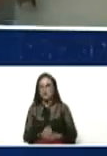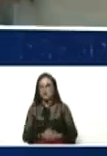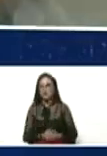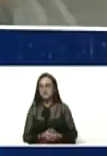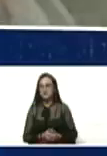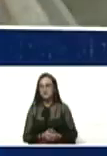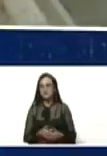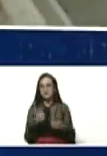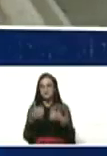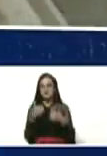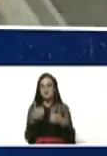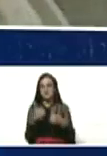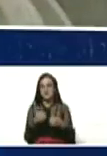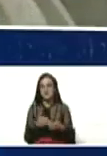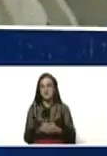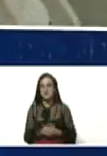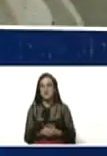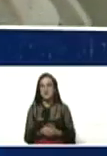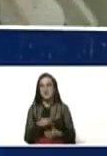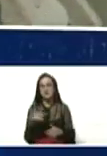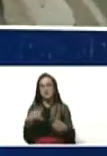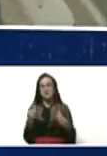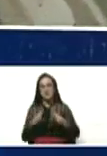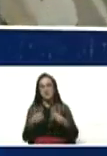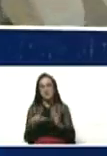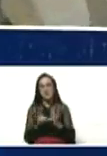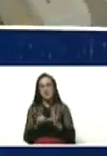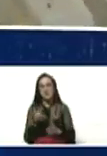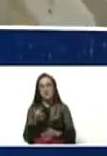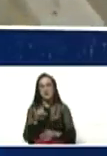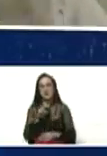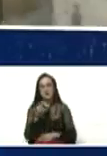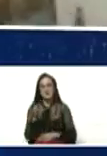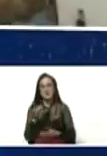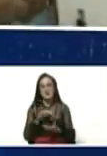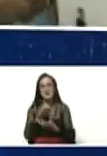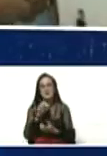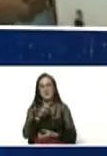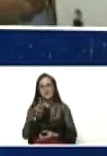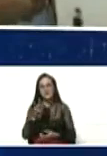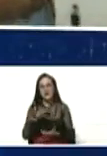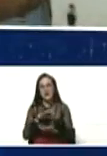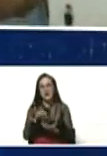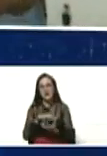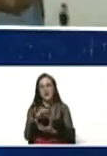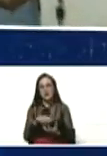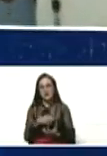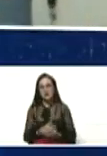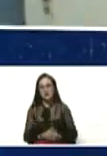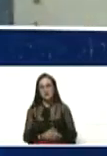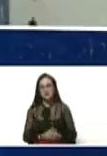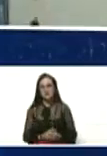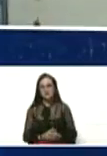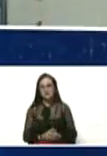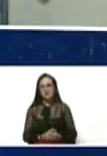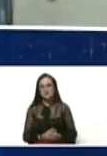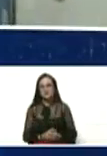bien, señor presidente. Orly, ¿tú vives dónde? Aquí en el bloque 24 y 25. 24 y 25. Uh-huh. Yo venía con un gran amigo